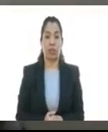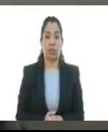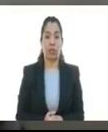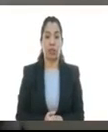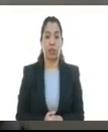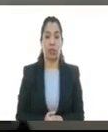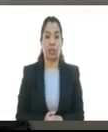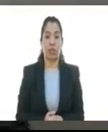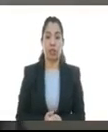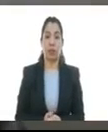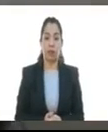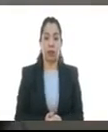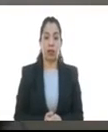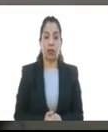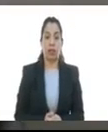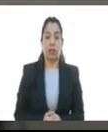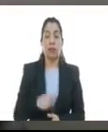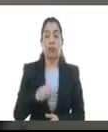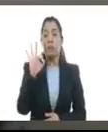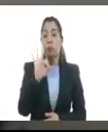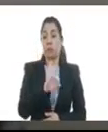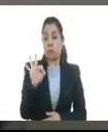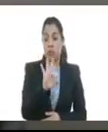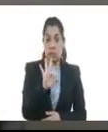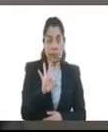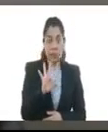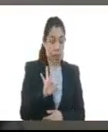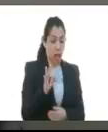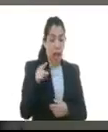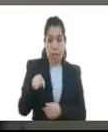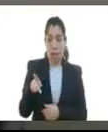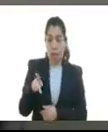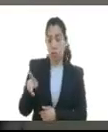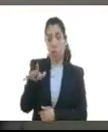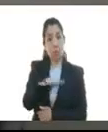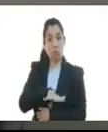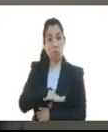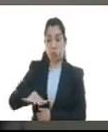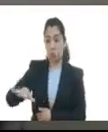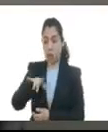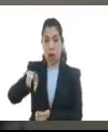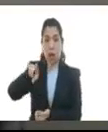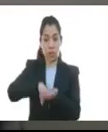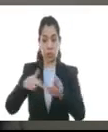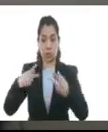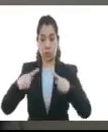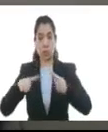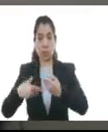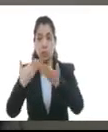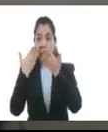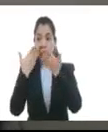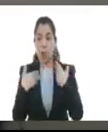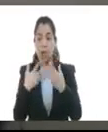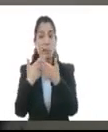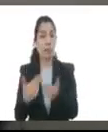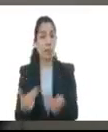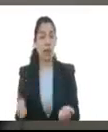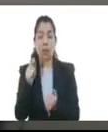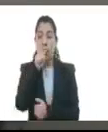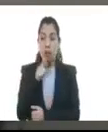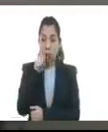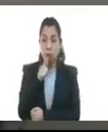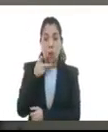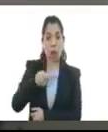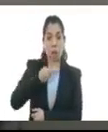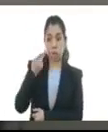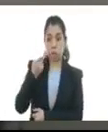hablan sus pueblos, pues ahí va a empezar a desaparecer. Entonces, lo que hicimos es un viaje